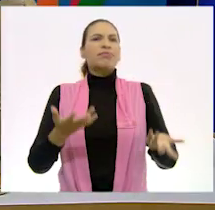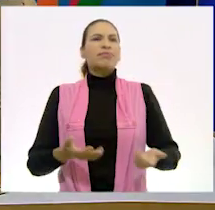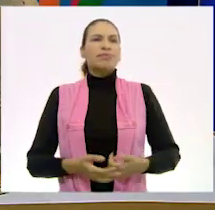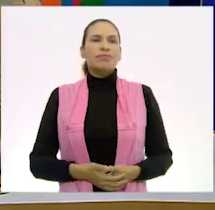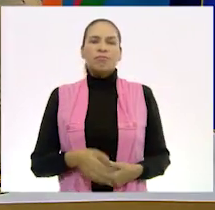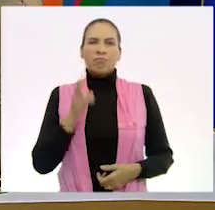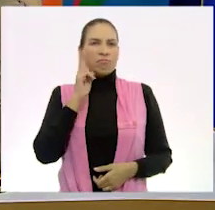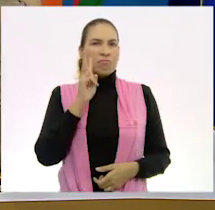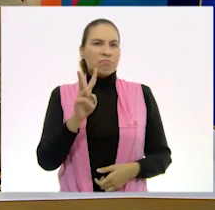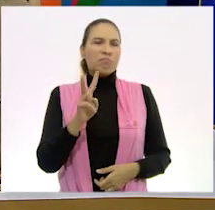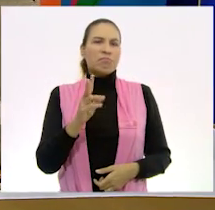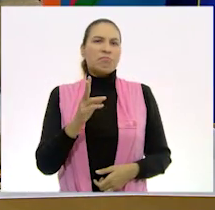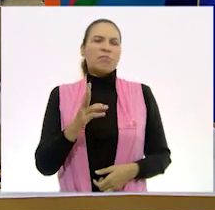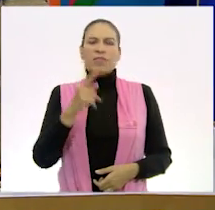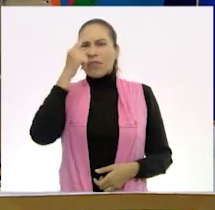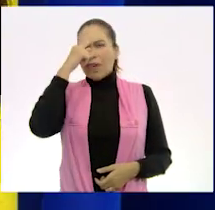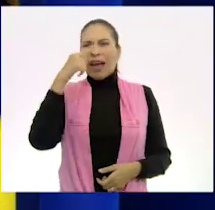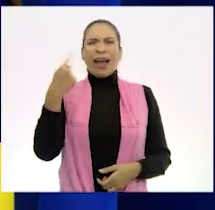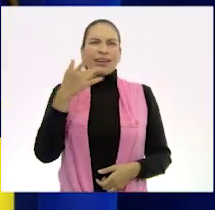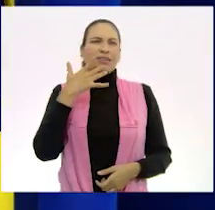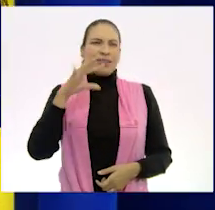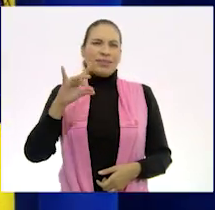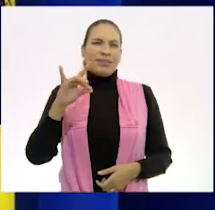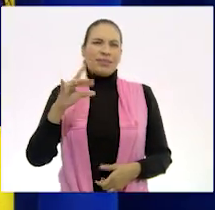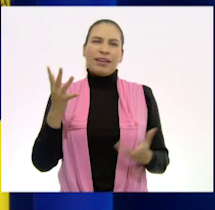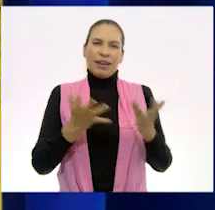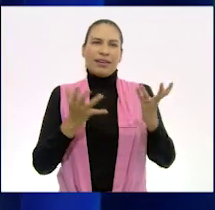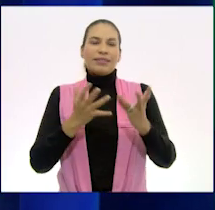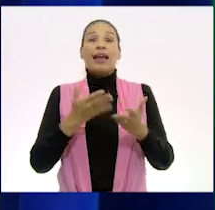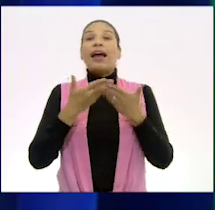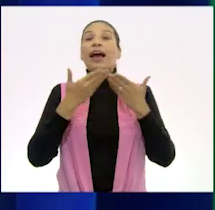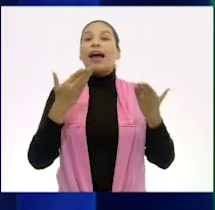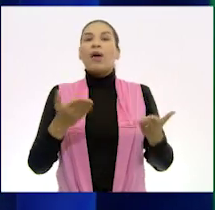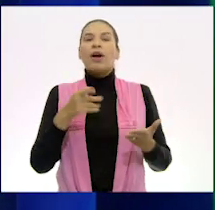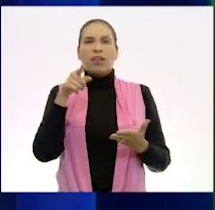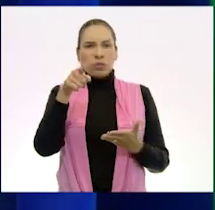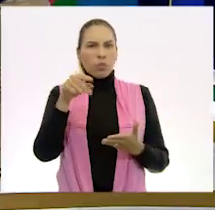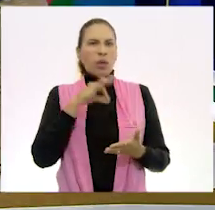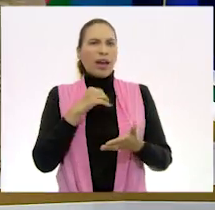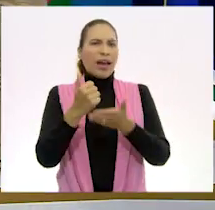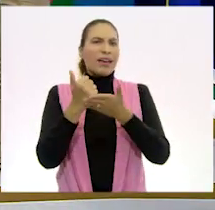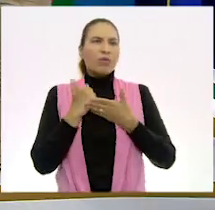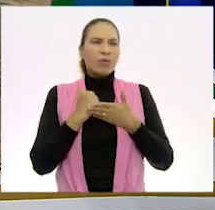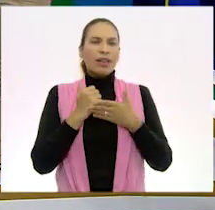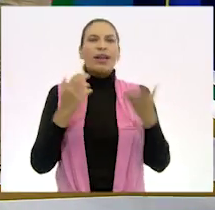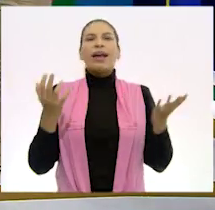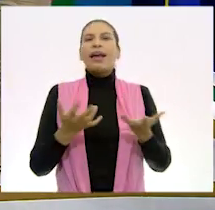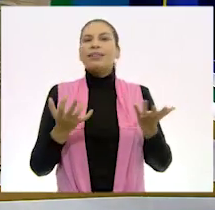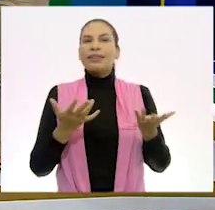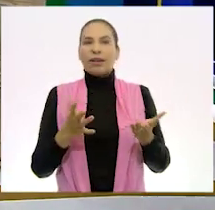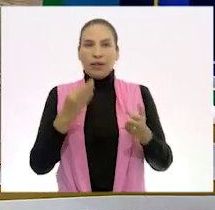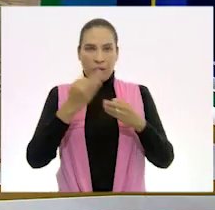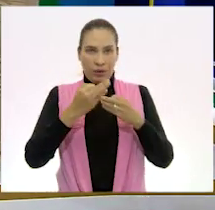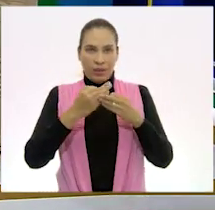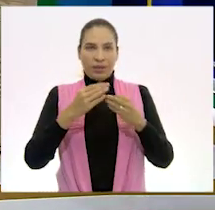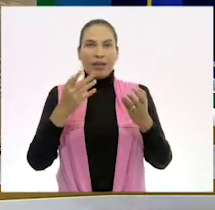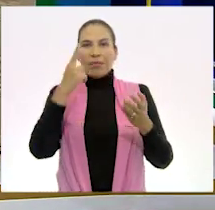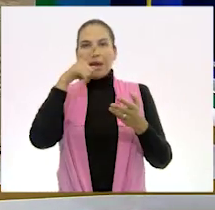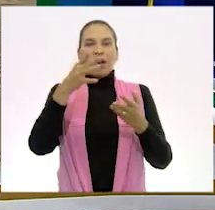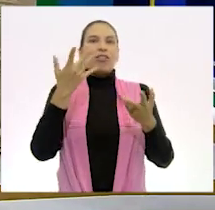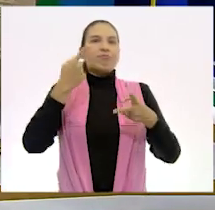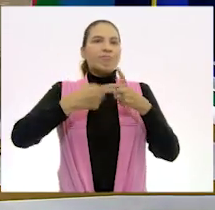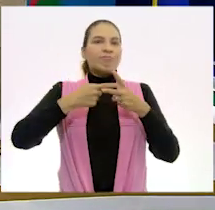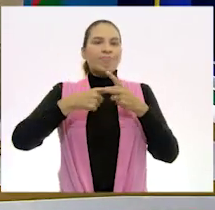Me pareció muy fácil de hacer. ¿Qué te parece si ahora tú me ayudas a hacer el procedimiento sobre